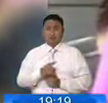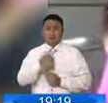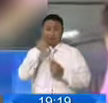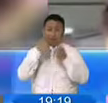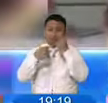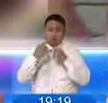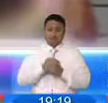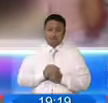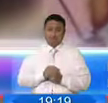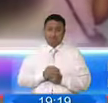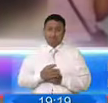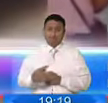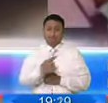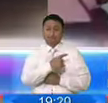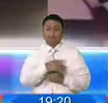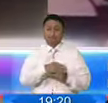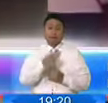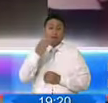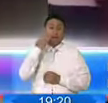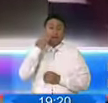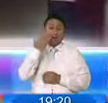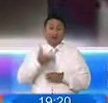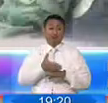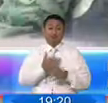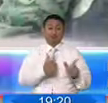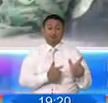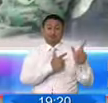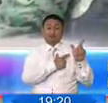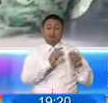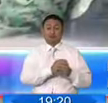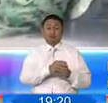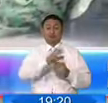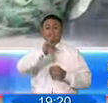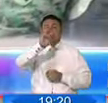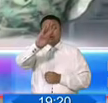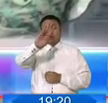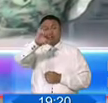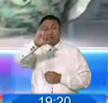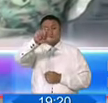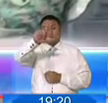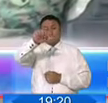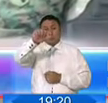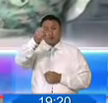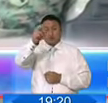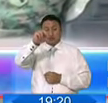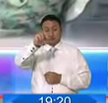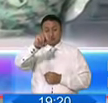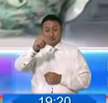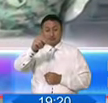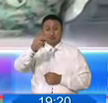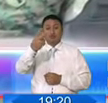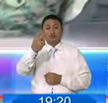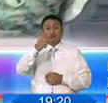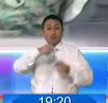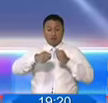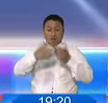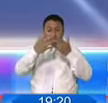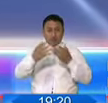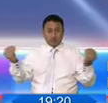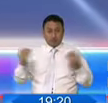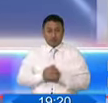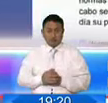ese es el clamor de la madre del militar wilson david y la kitchen gavilanes y se encuentra desaparecido desde el 12 de mayo